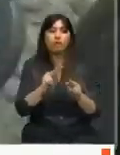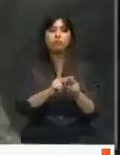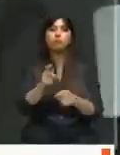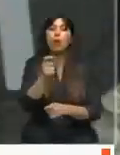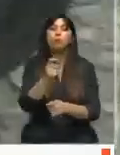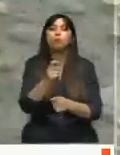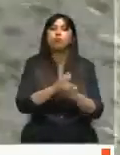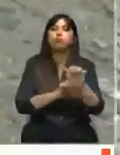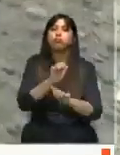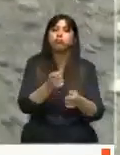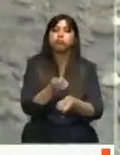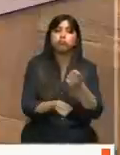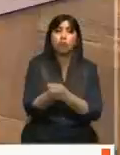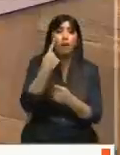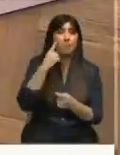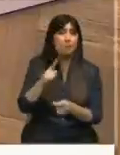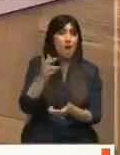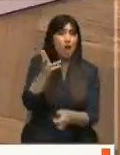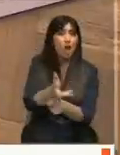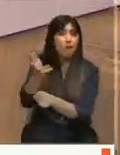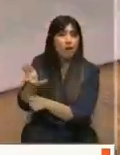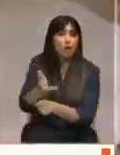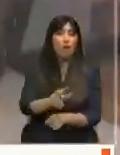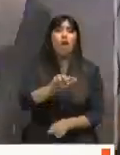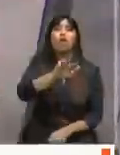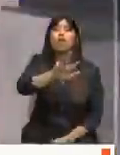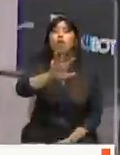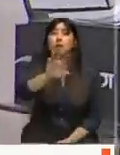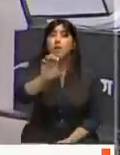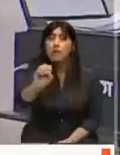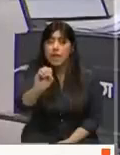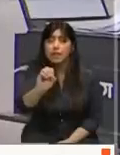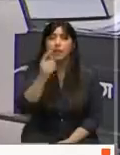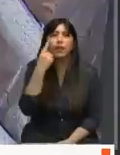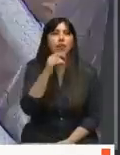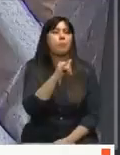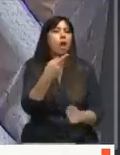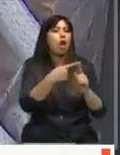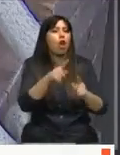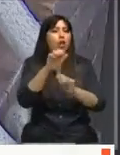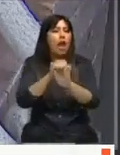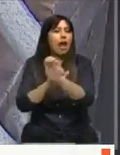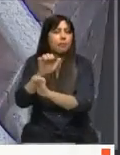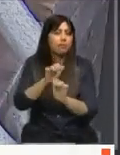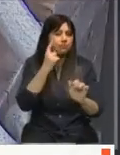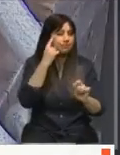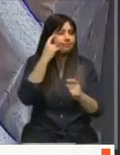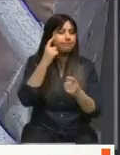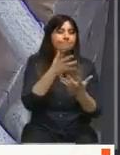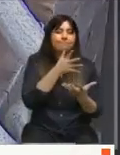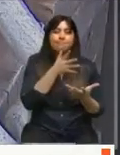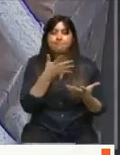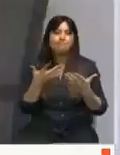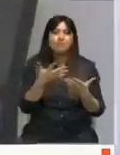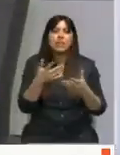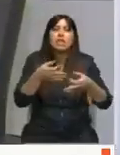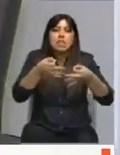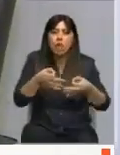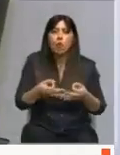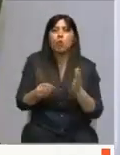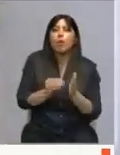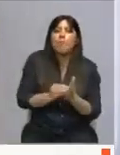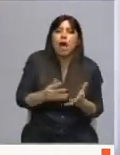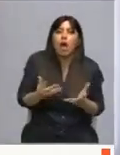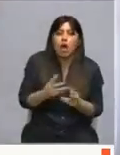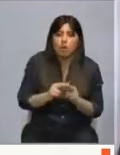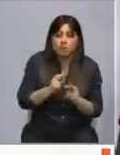les robaron 90 de estos modelos. Desde ahí que hay otras empresas que han buscado soluciones para hacerlos más seguros. Bueno, este